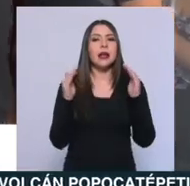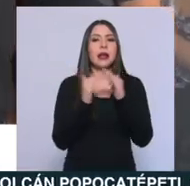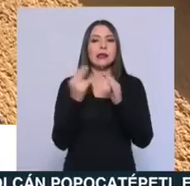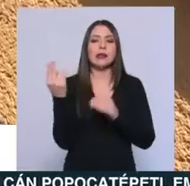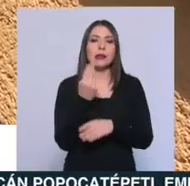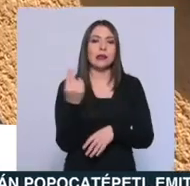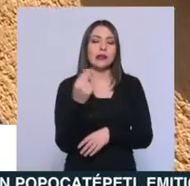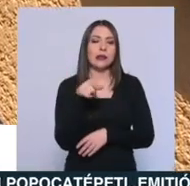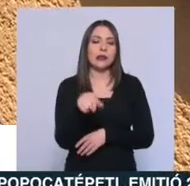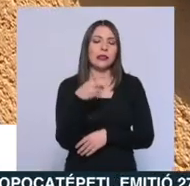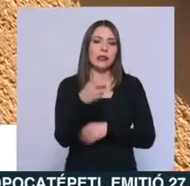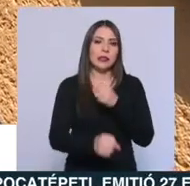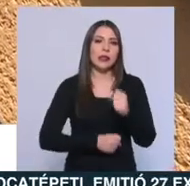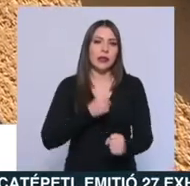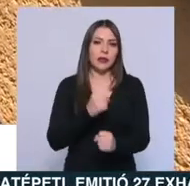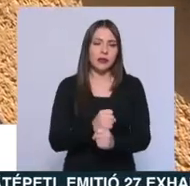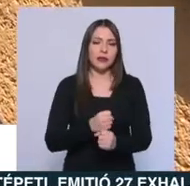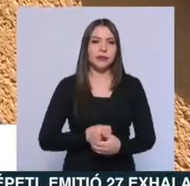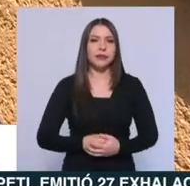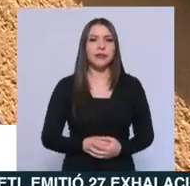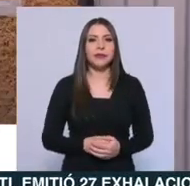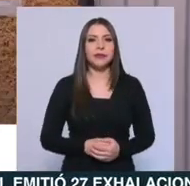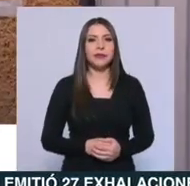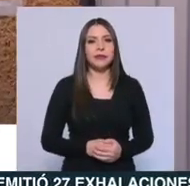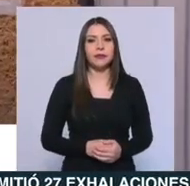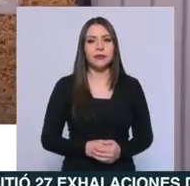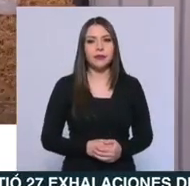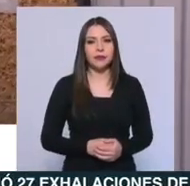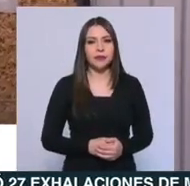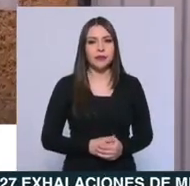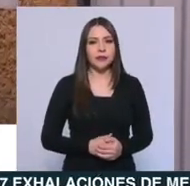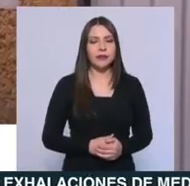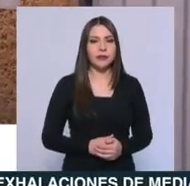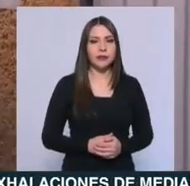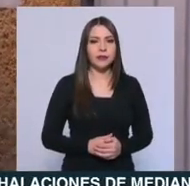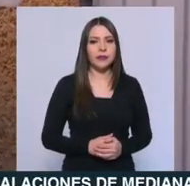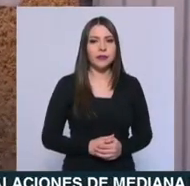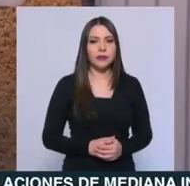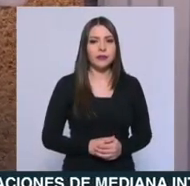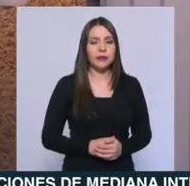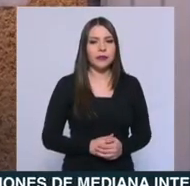este año. Con imágenes de Javier Cordero, Enrique Muñiz, 21 Noticias.